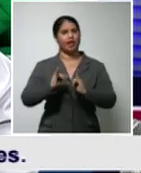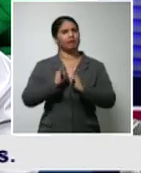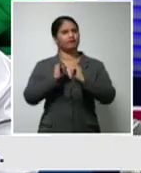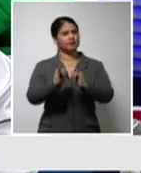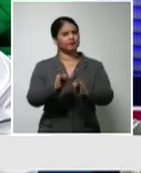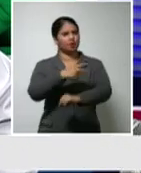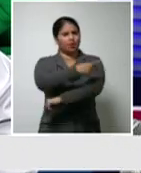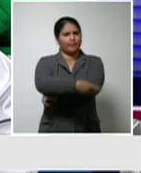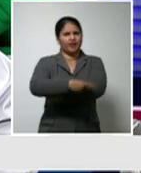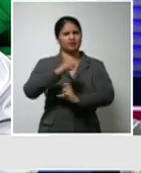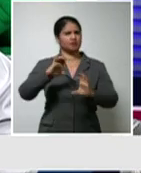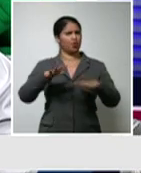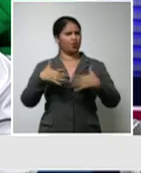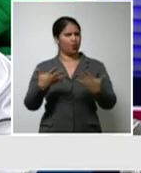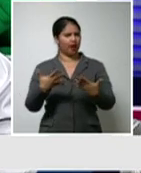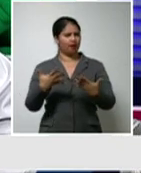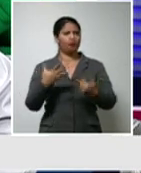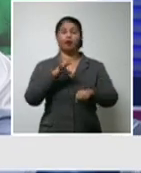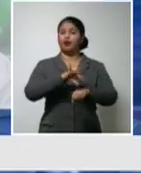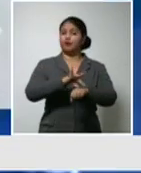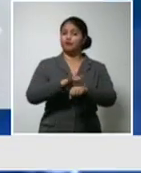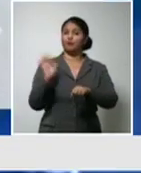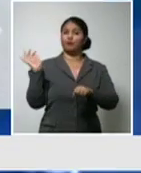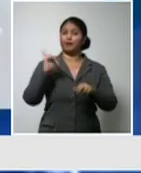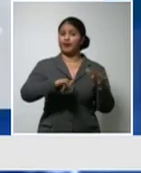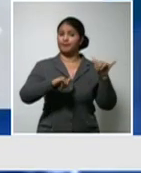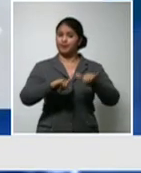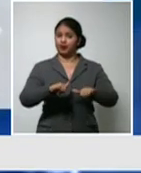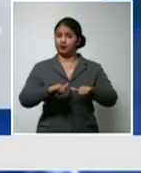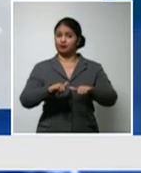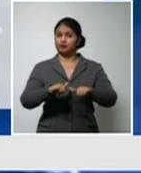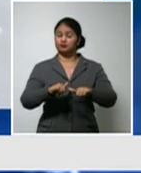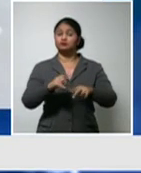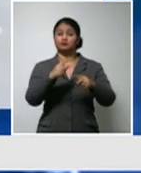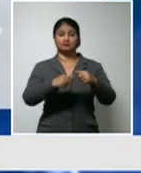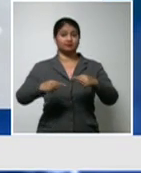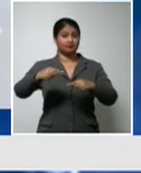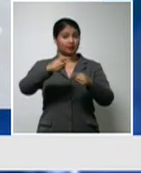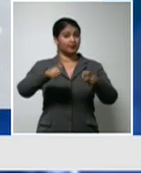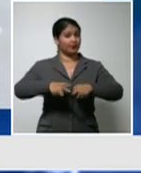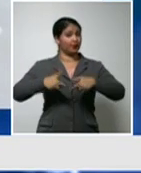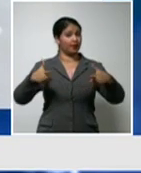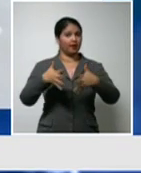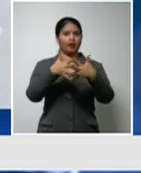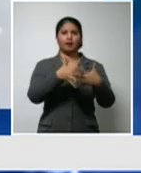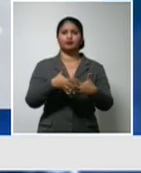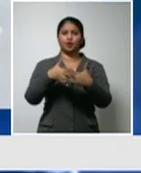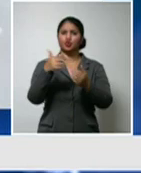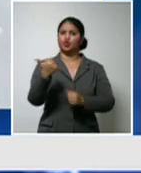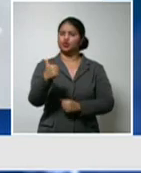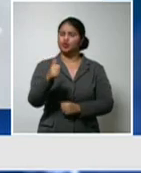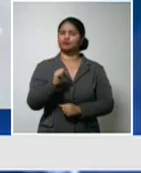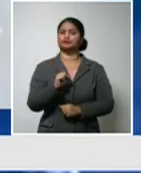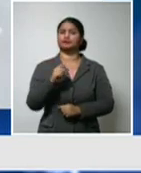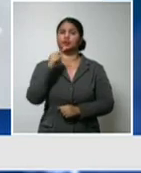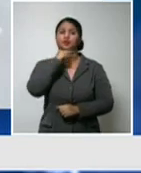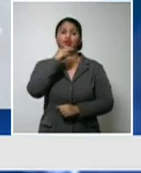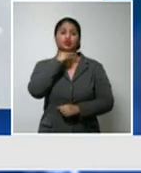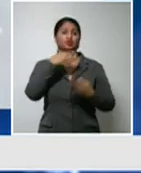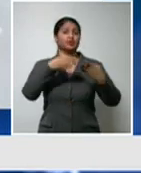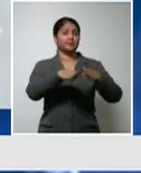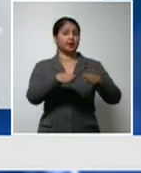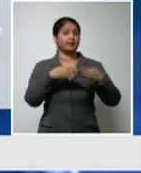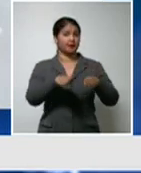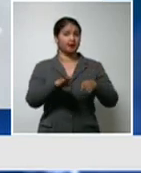procedencia, 10, el mayor número de Estados Unidos, de Rusia y Panamá, 5 de cada